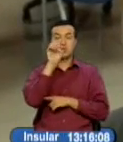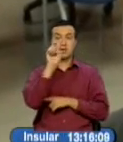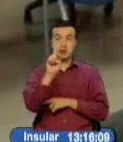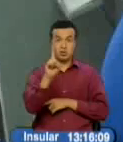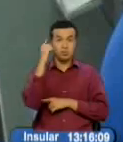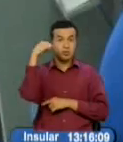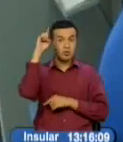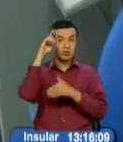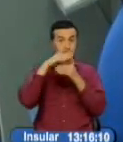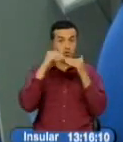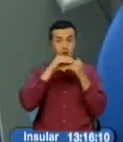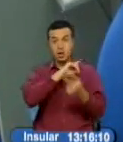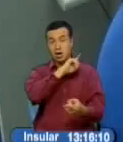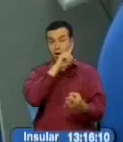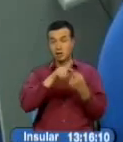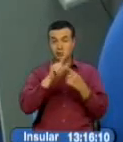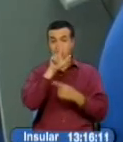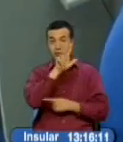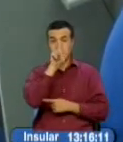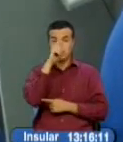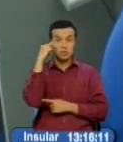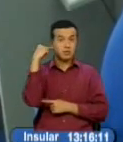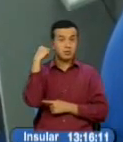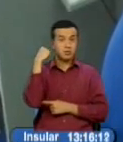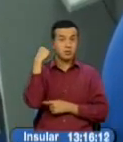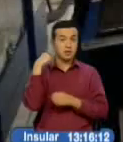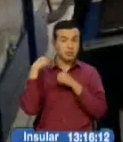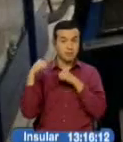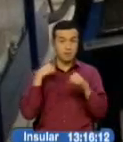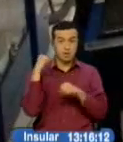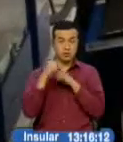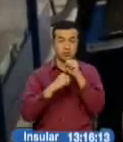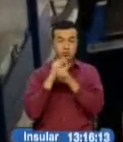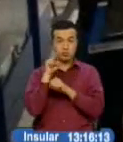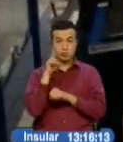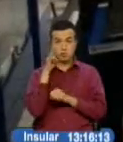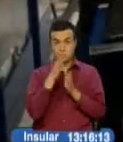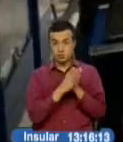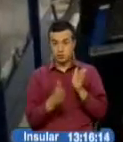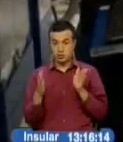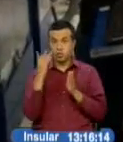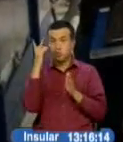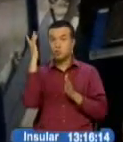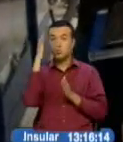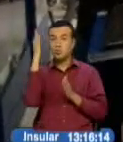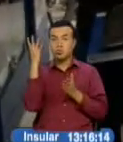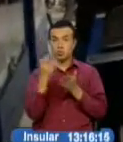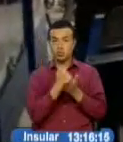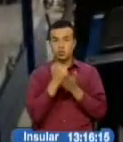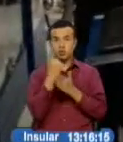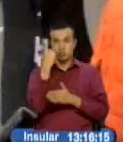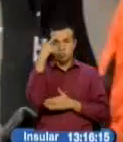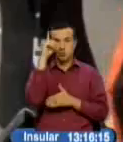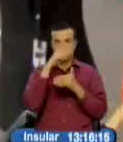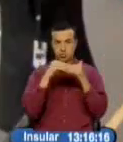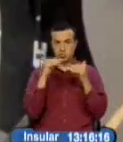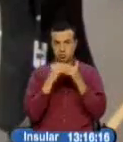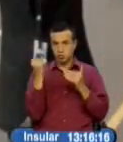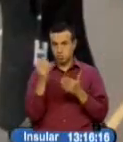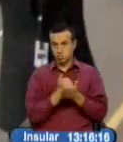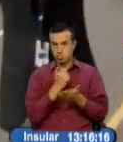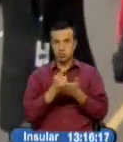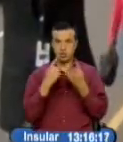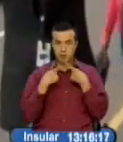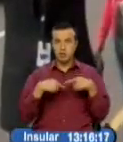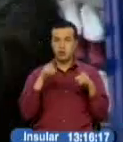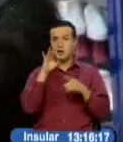de dólares hasta el 31 de mayo del 2017. Y en Tungurahua se recaudó 11 millones de dólares. Así lo